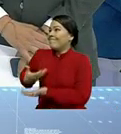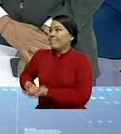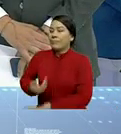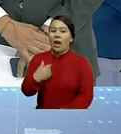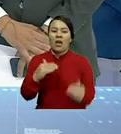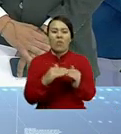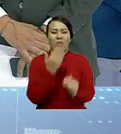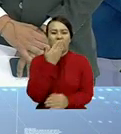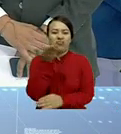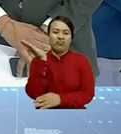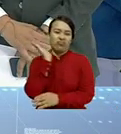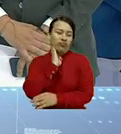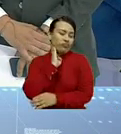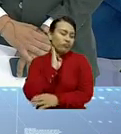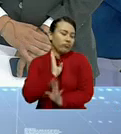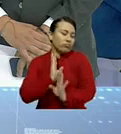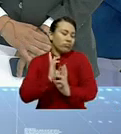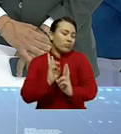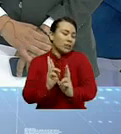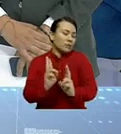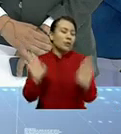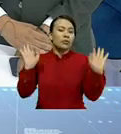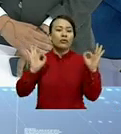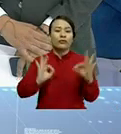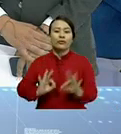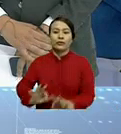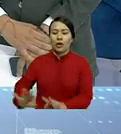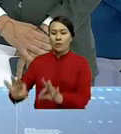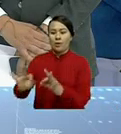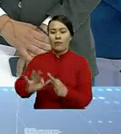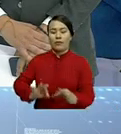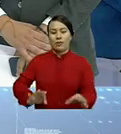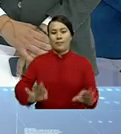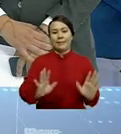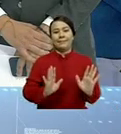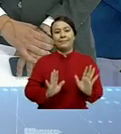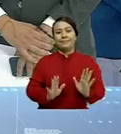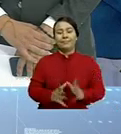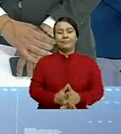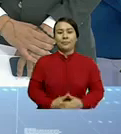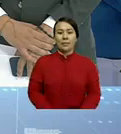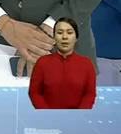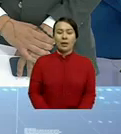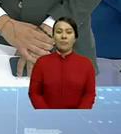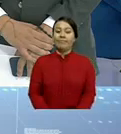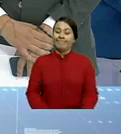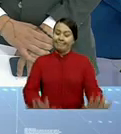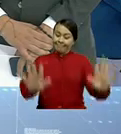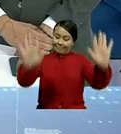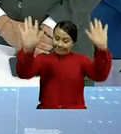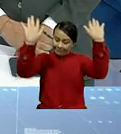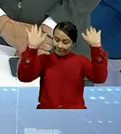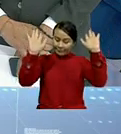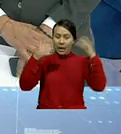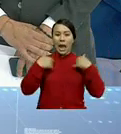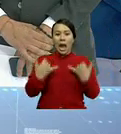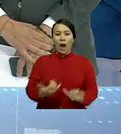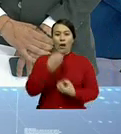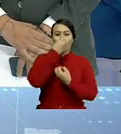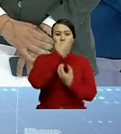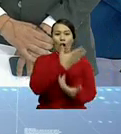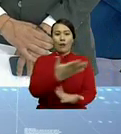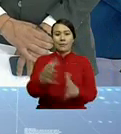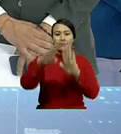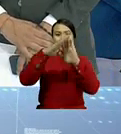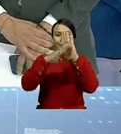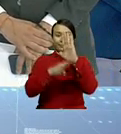Iscariote hizo lo mismo, ¿no? Sin abandonar su estilo, porque siguió siendo Judas Iscariote. Bueno, información para ustedes en este